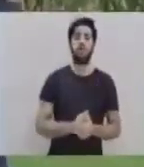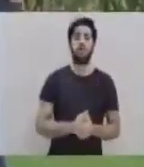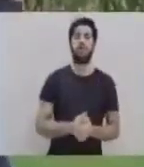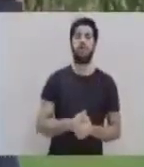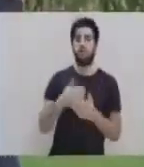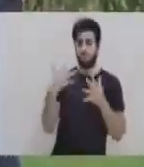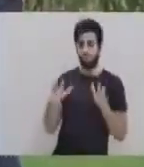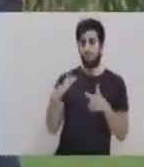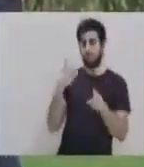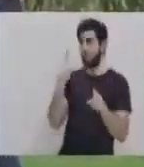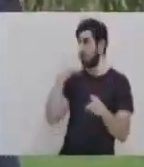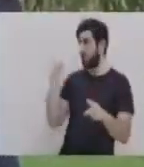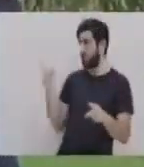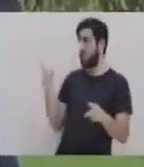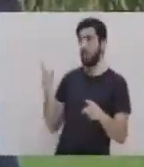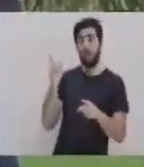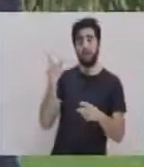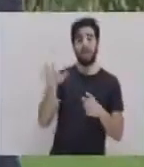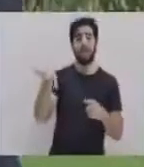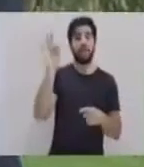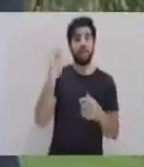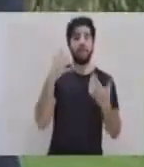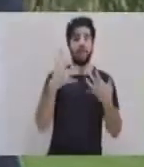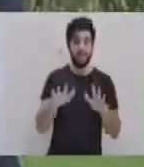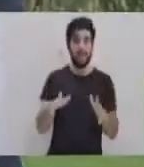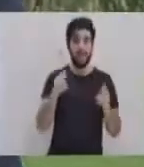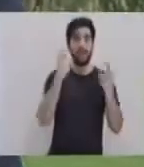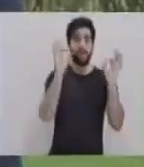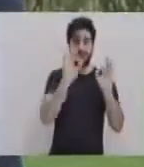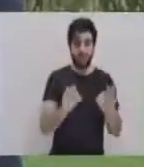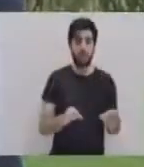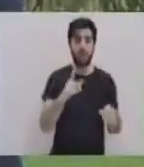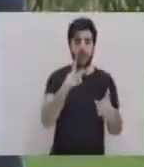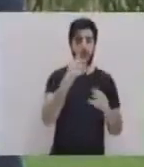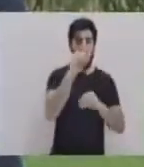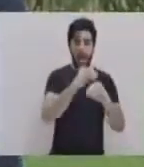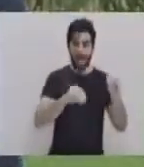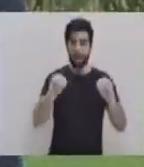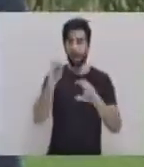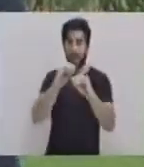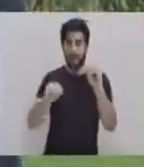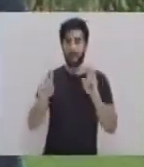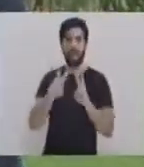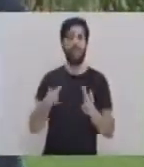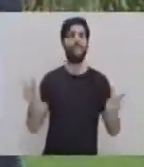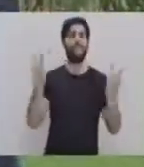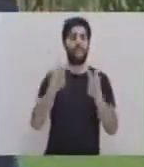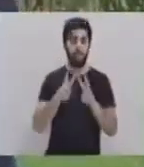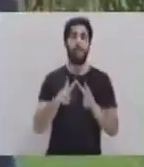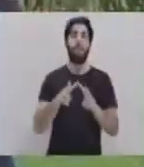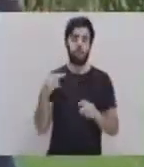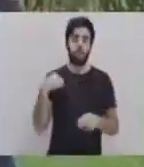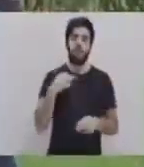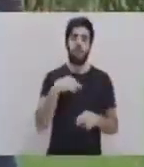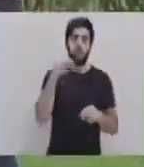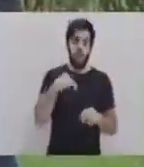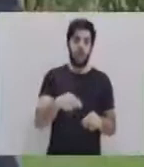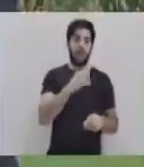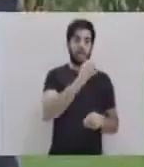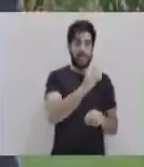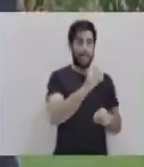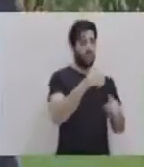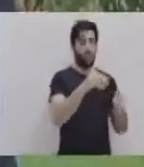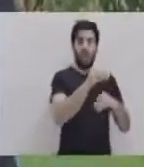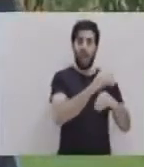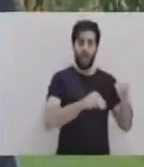parece. De este lado, entonces, si ya encontraste el método para poder sustituir, ¿qué tenemos que hacer? Sustituir